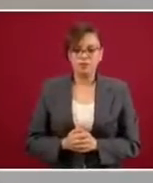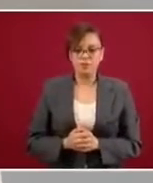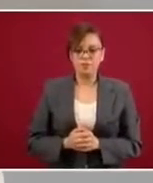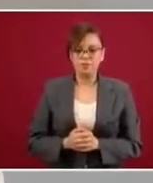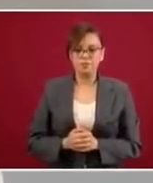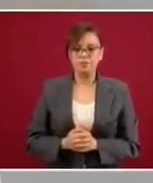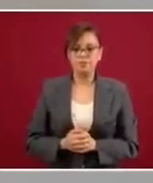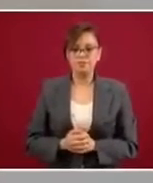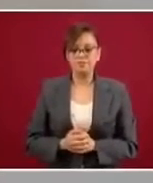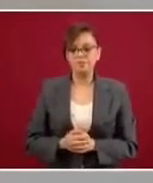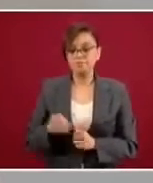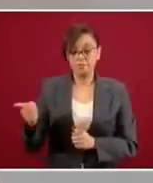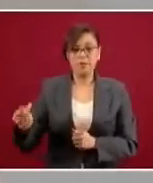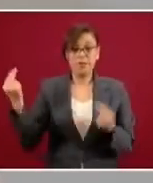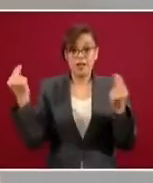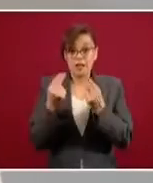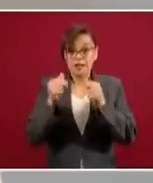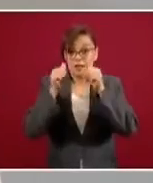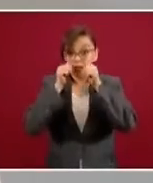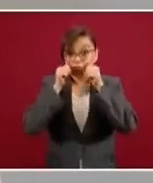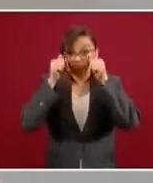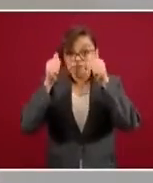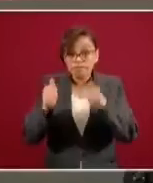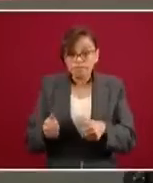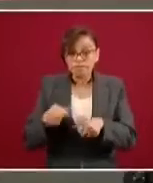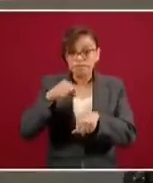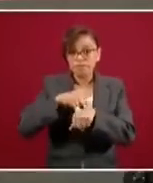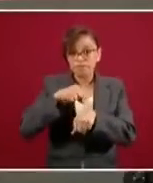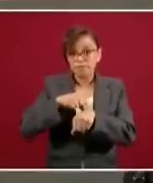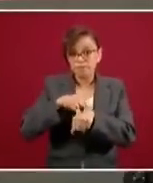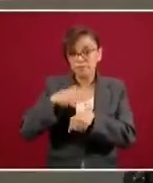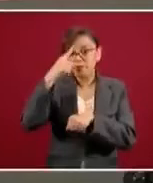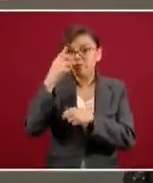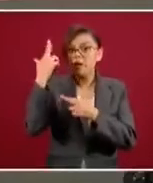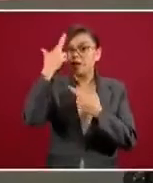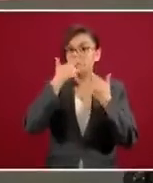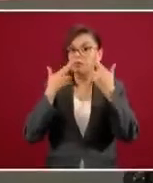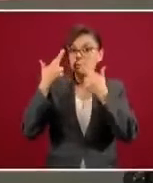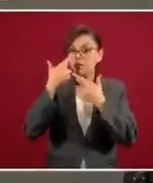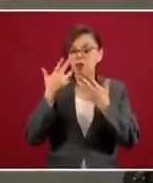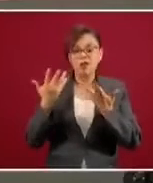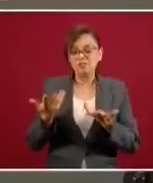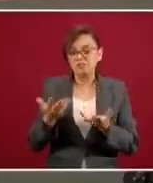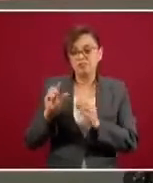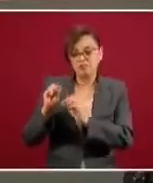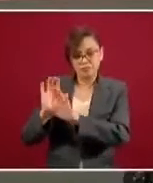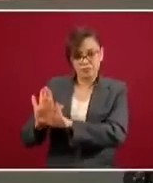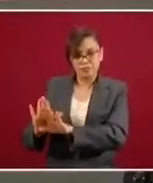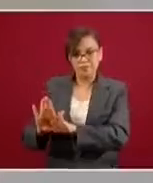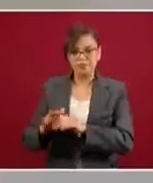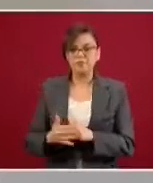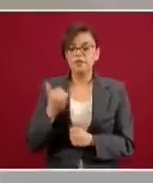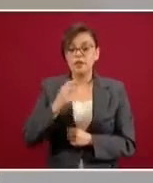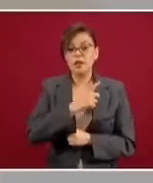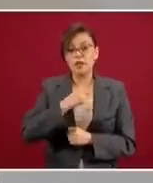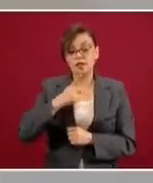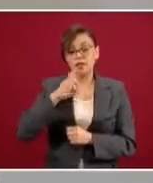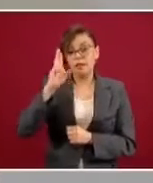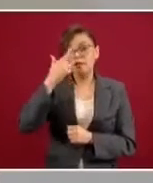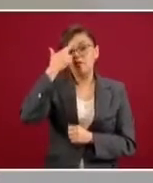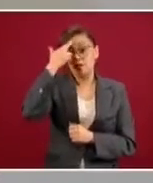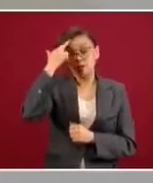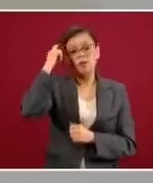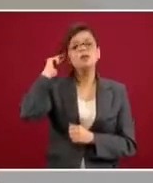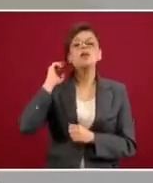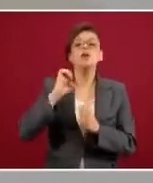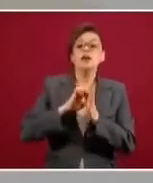no necesita una atención médica ni siquiera para valoración. Ahora, recordar que una vez con